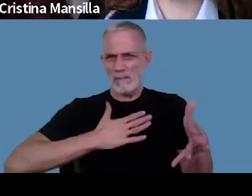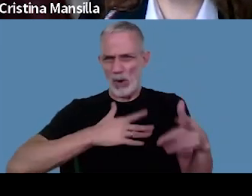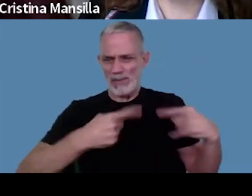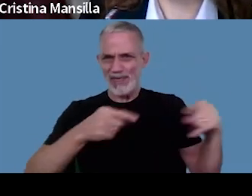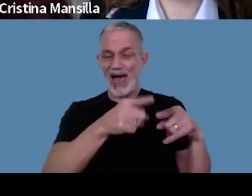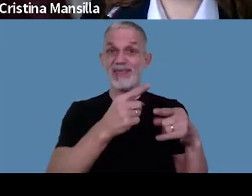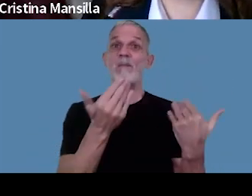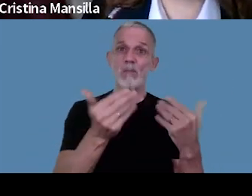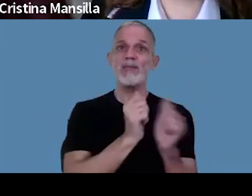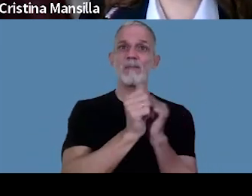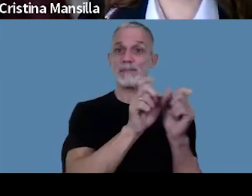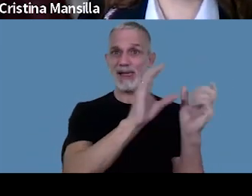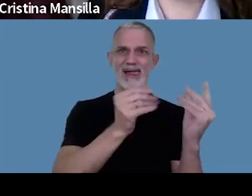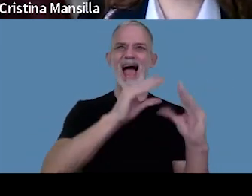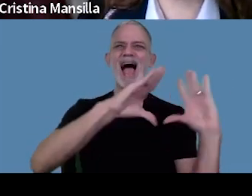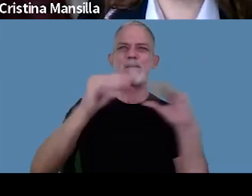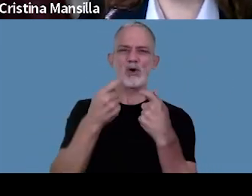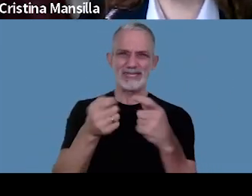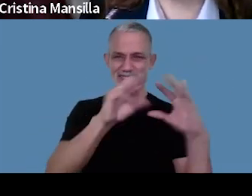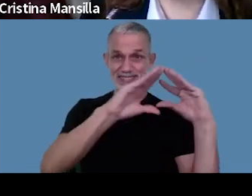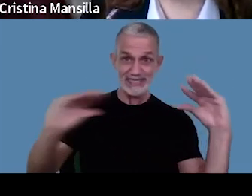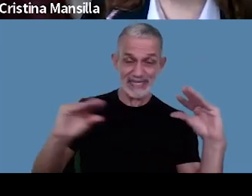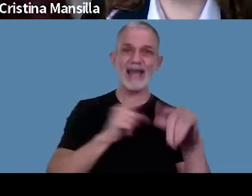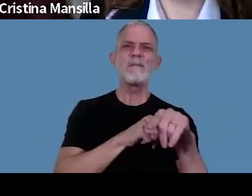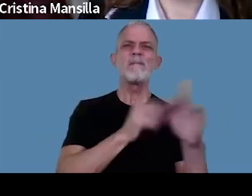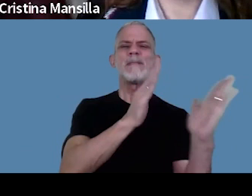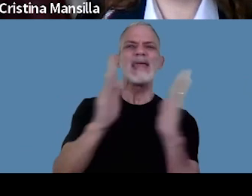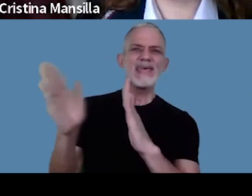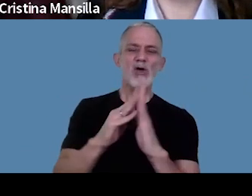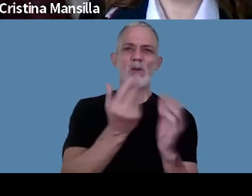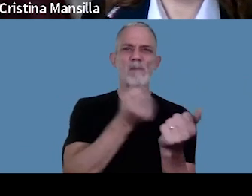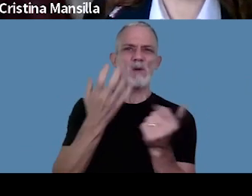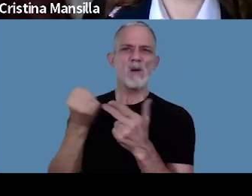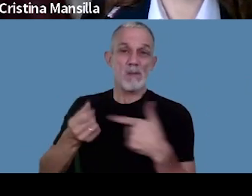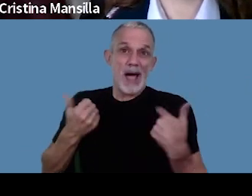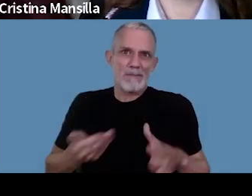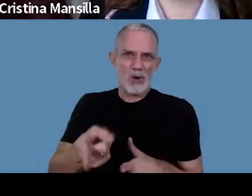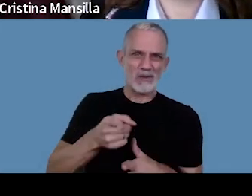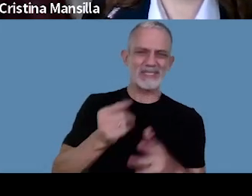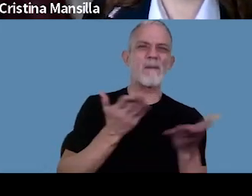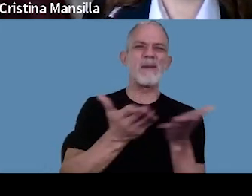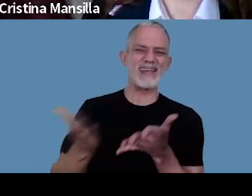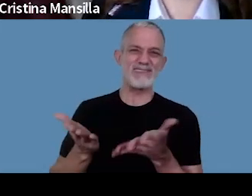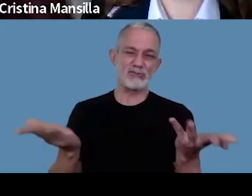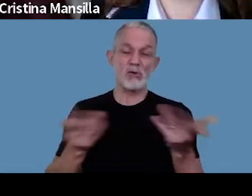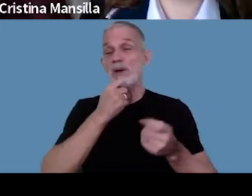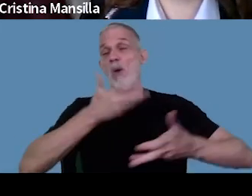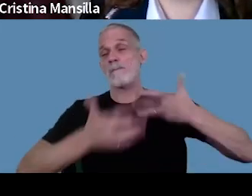puede amortizar, periodos en los cuales se usufructuará el beneficio. Es decir, hablamos de una maquinaria que usualmente